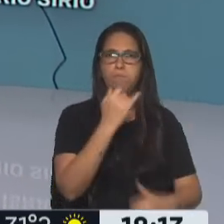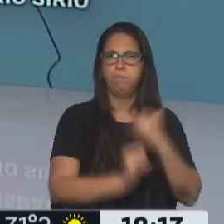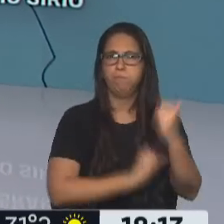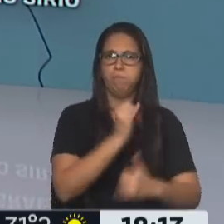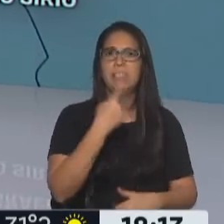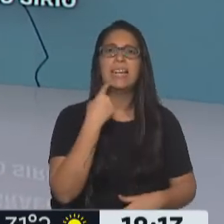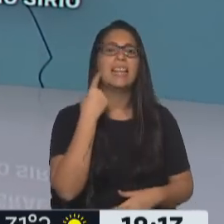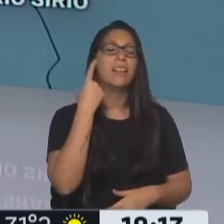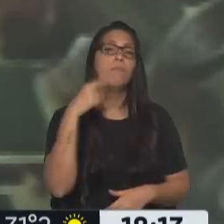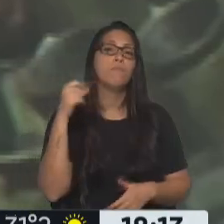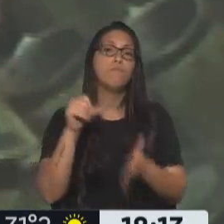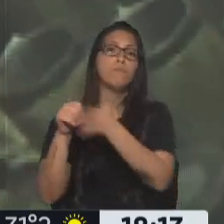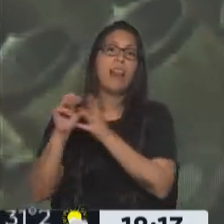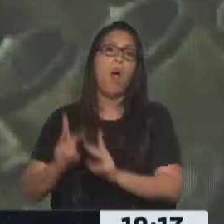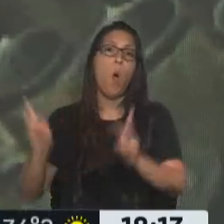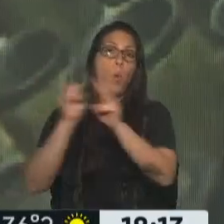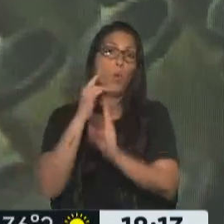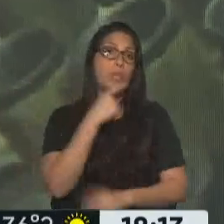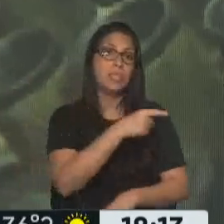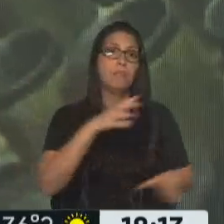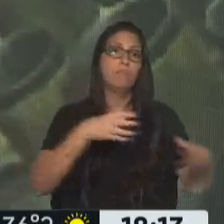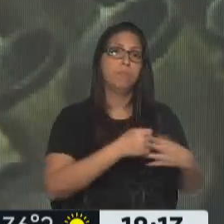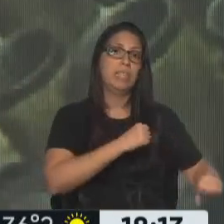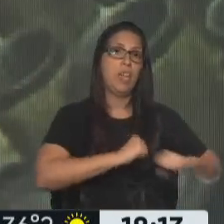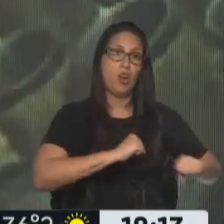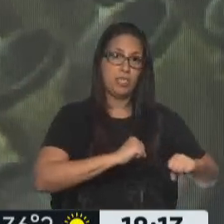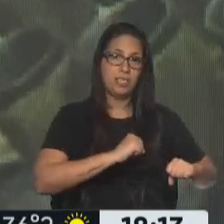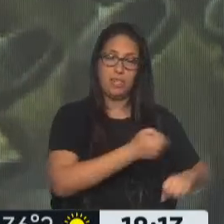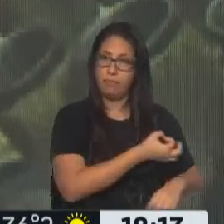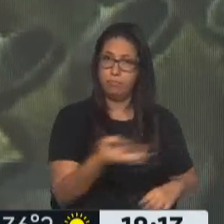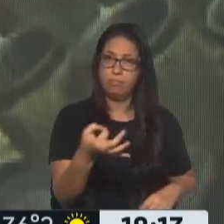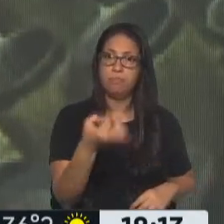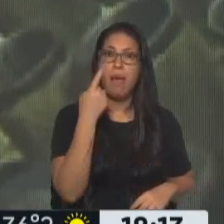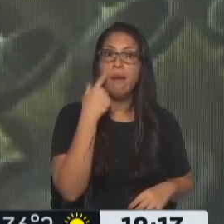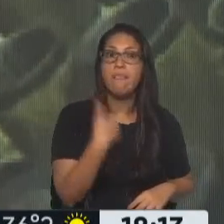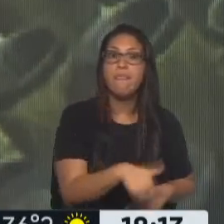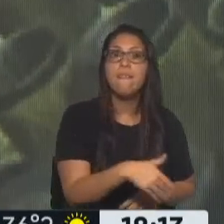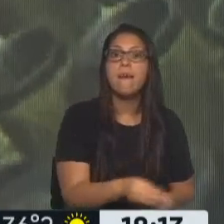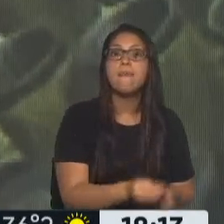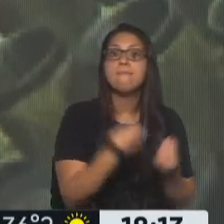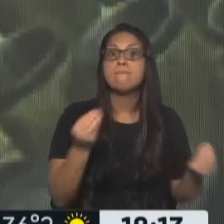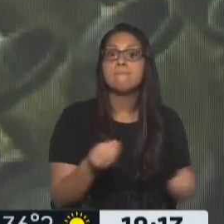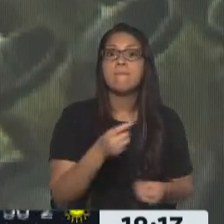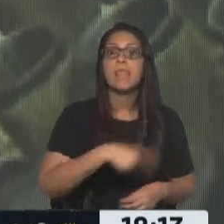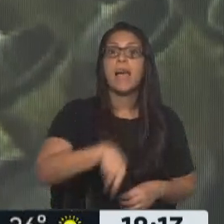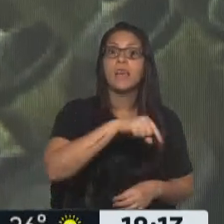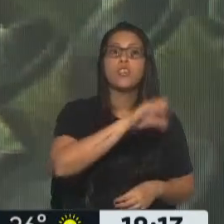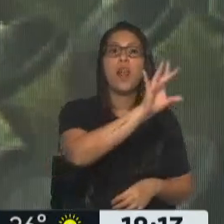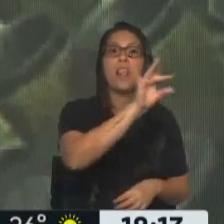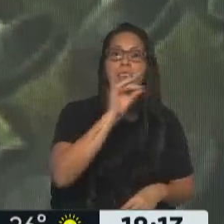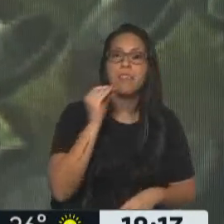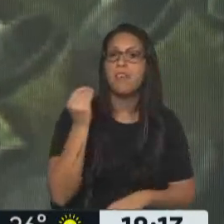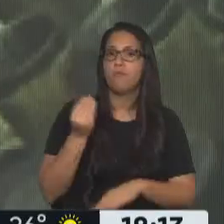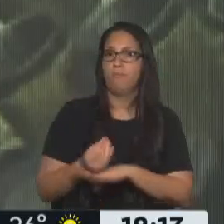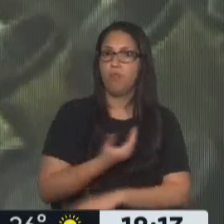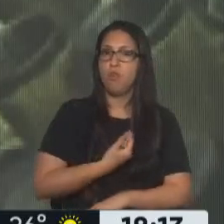considerada una organización terrorista por Naciones Unidas. Esta pregunta que surge ahora, ¿qué va a pasar? Bueno, son quienes eligieron también al gobierno